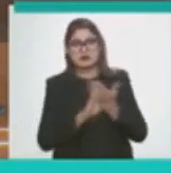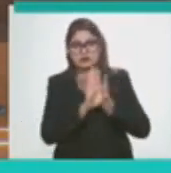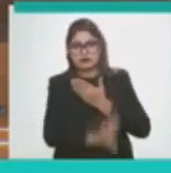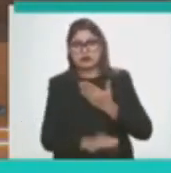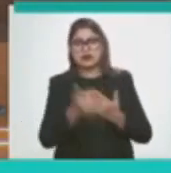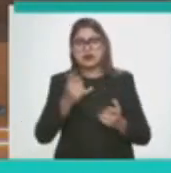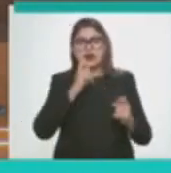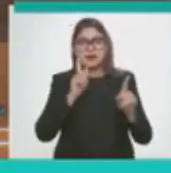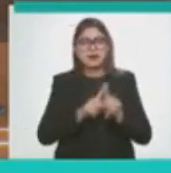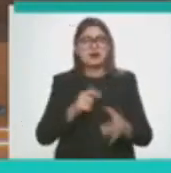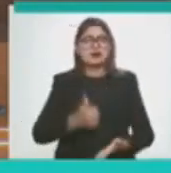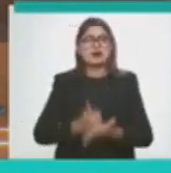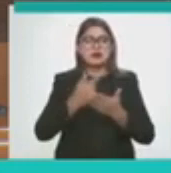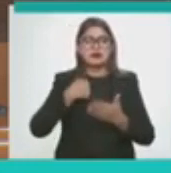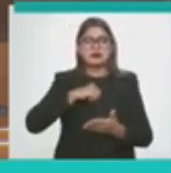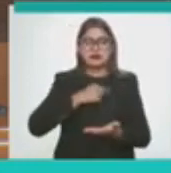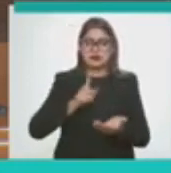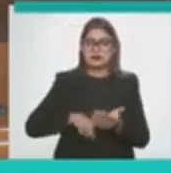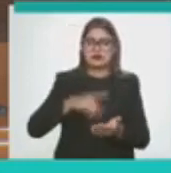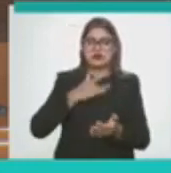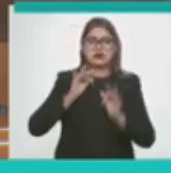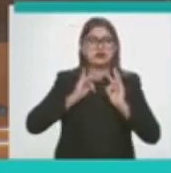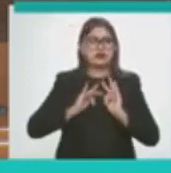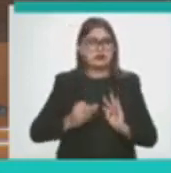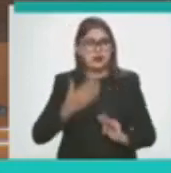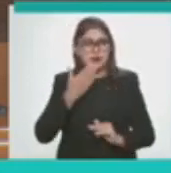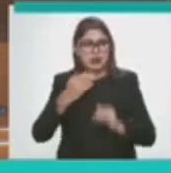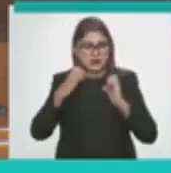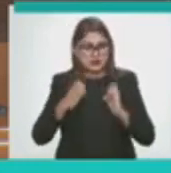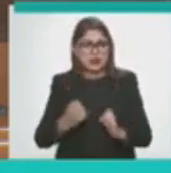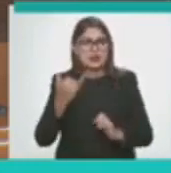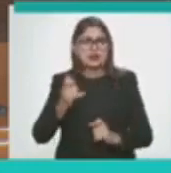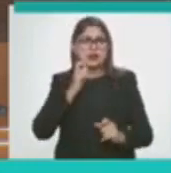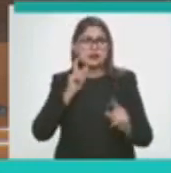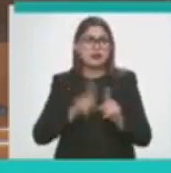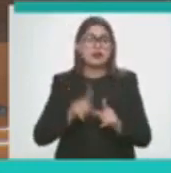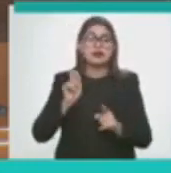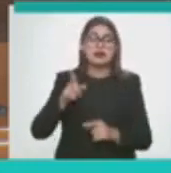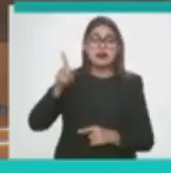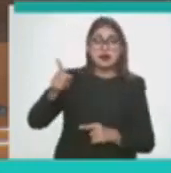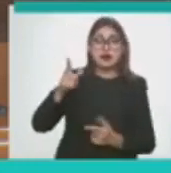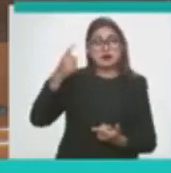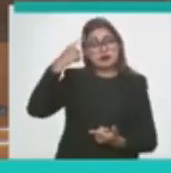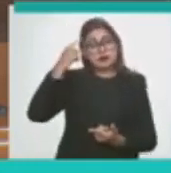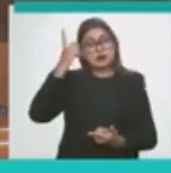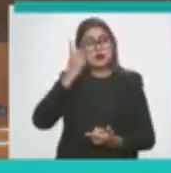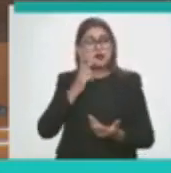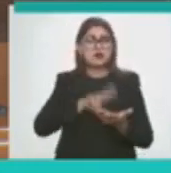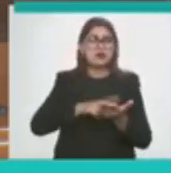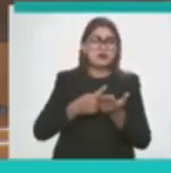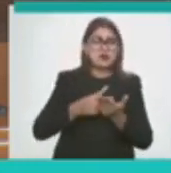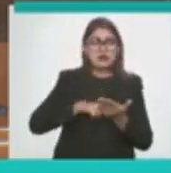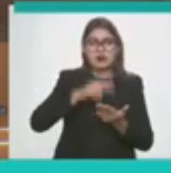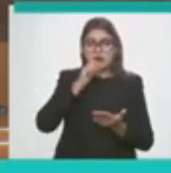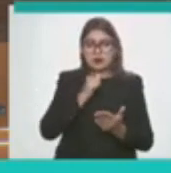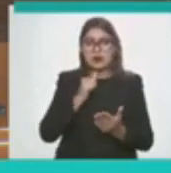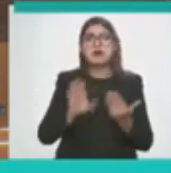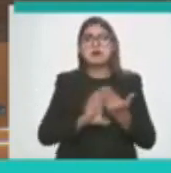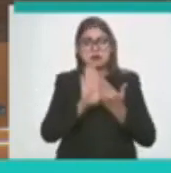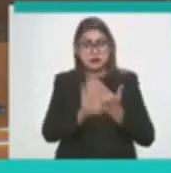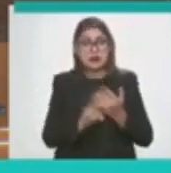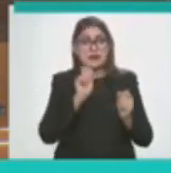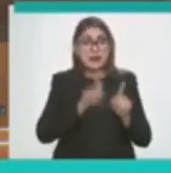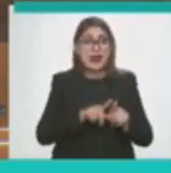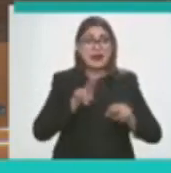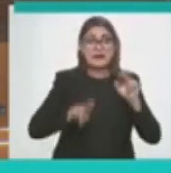proporciona bienestar y elimina el estrés previene el insomnio y regula el sueño y a nivel socio afectivo